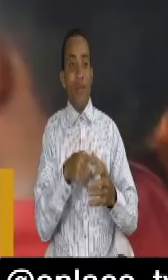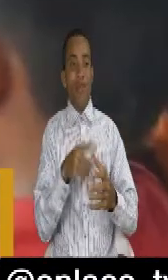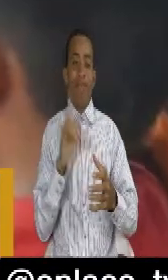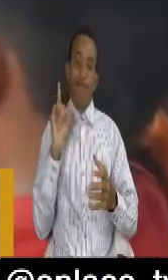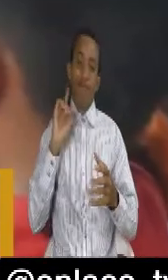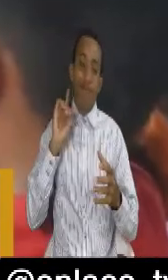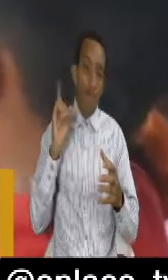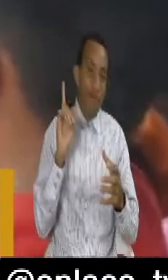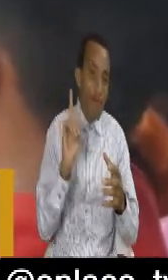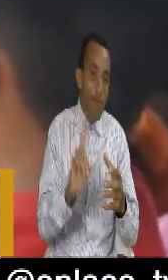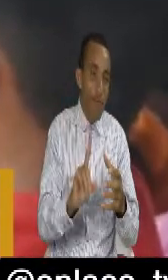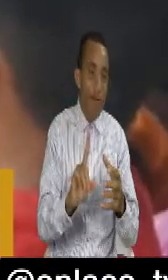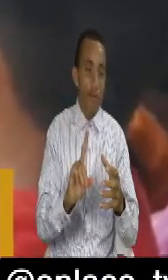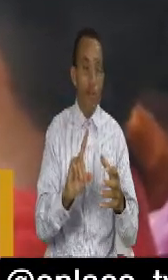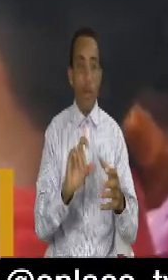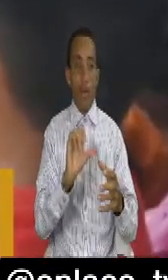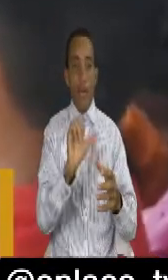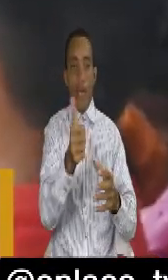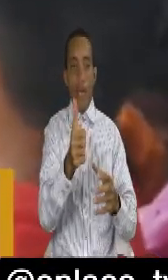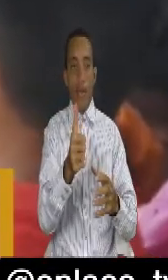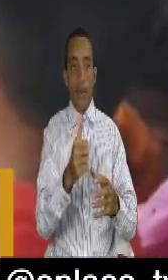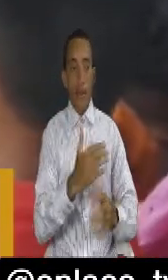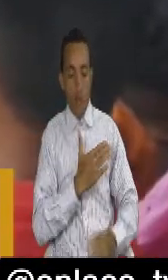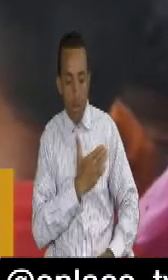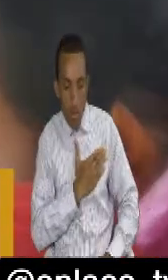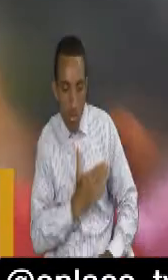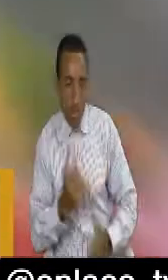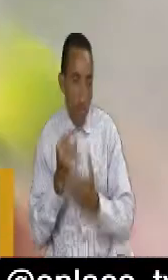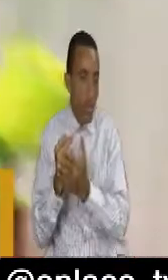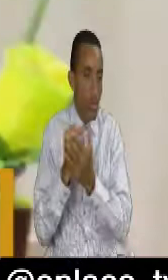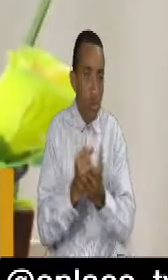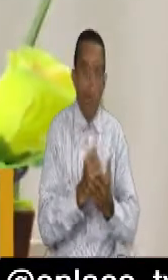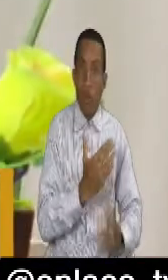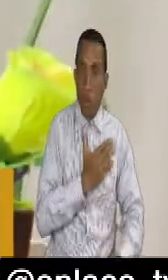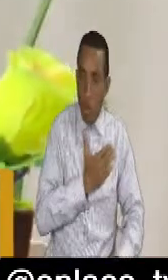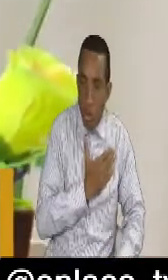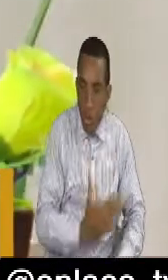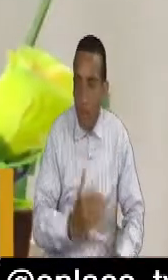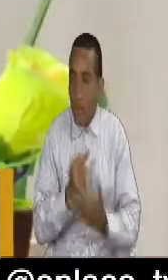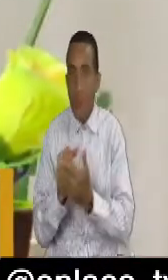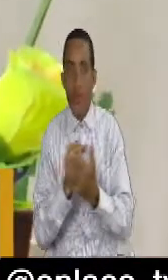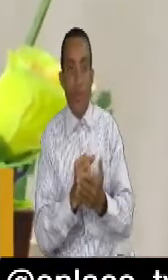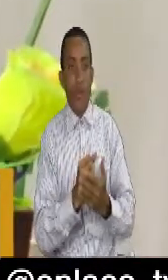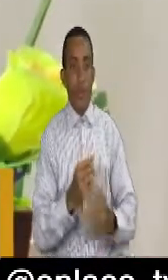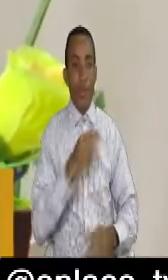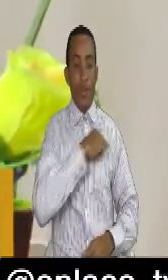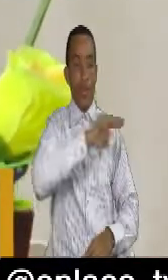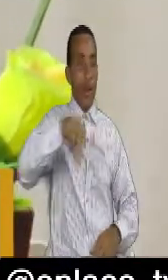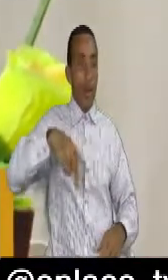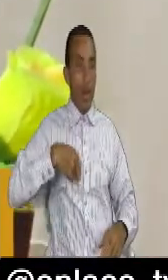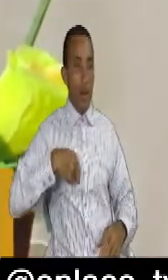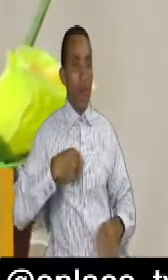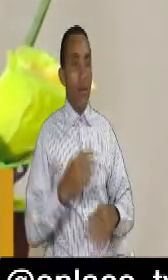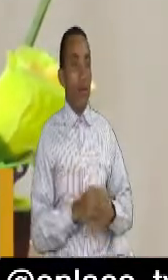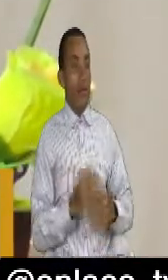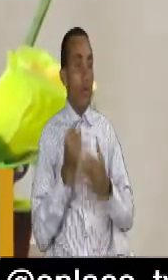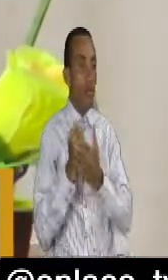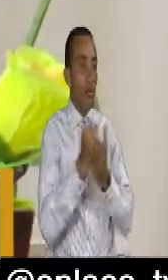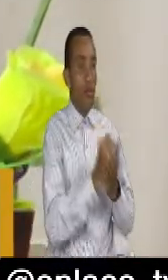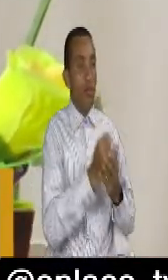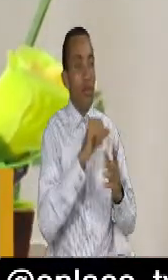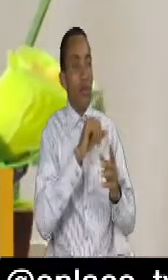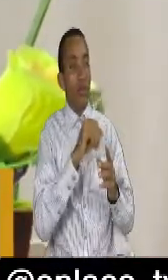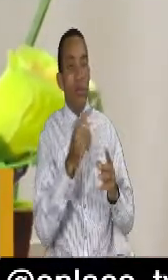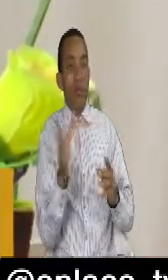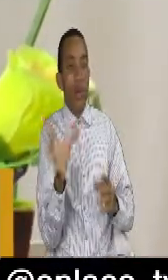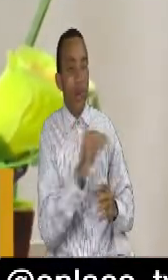de 10 años ha entregado su vida simplemente a servir. Nosotros realizamos aquí nuestra labor en ayudas a la comunidad, personas